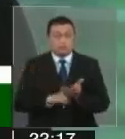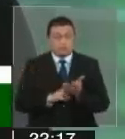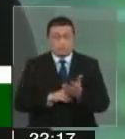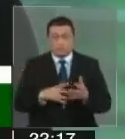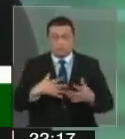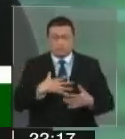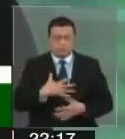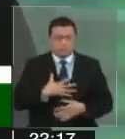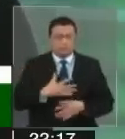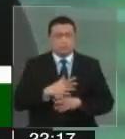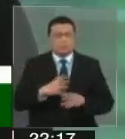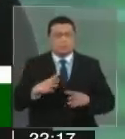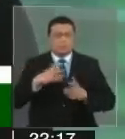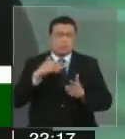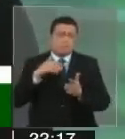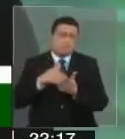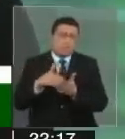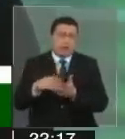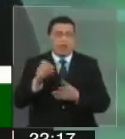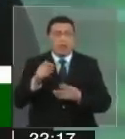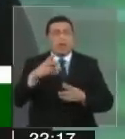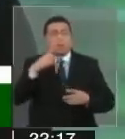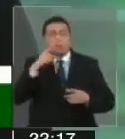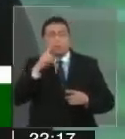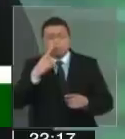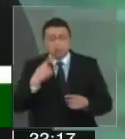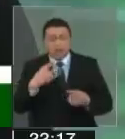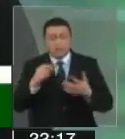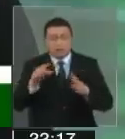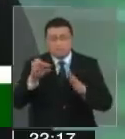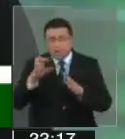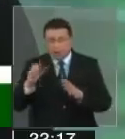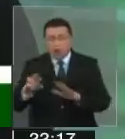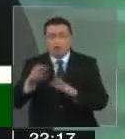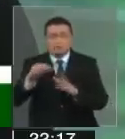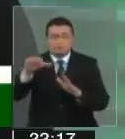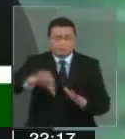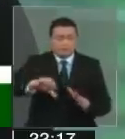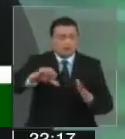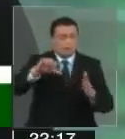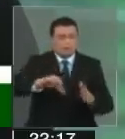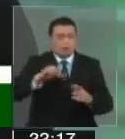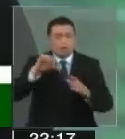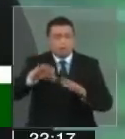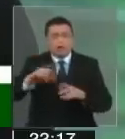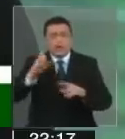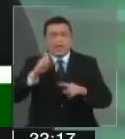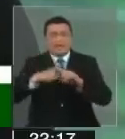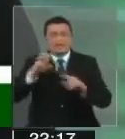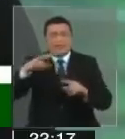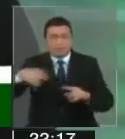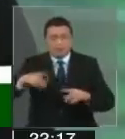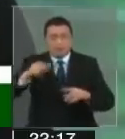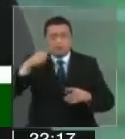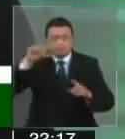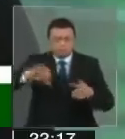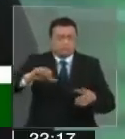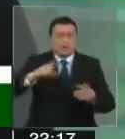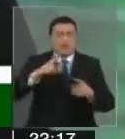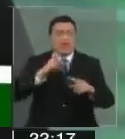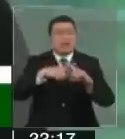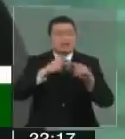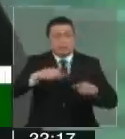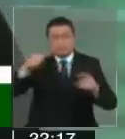exámenes, miles de exámenes, cada uno peor que el otro. Yo decía, ahora con este examen va a quedar claro